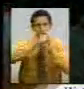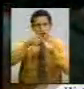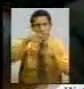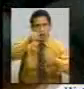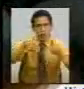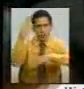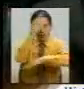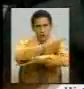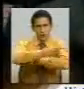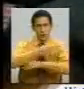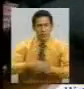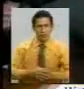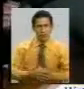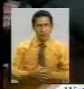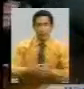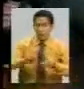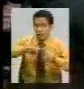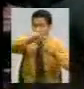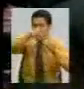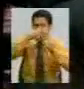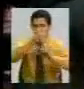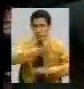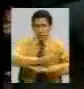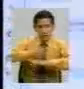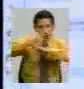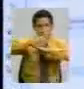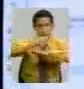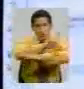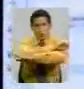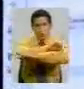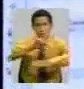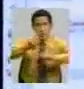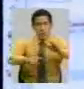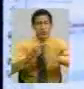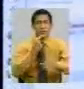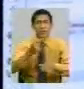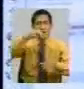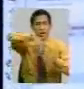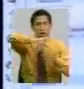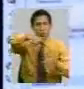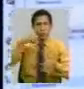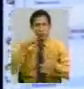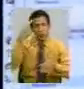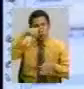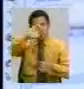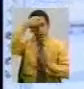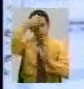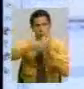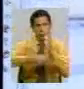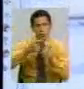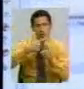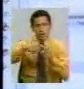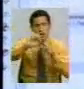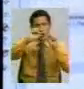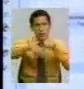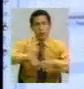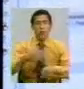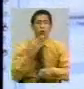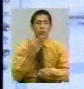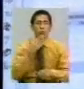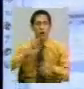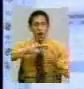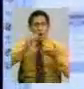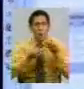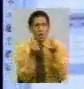algunos días. El principal del directorio dice que a partir de junio para dichas infracciones, como las de